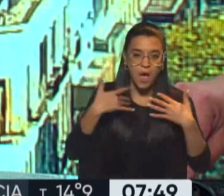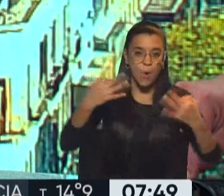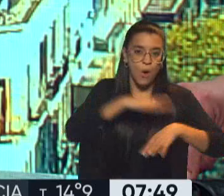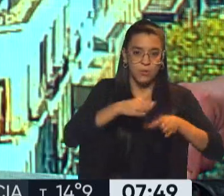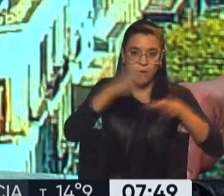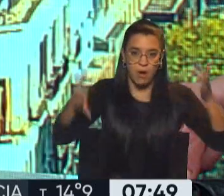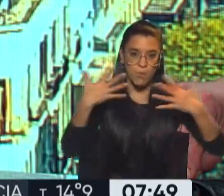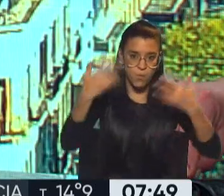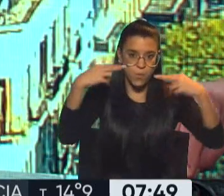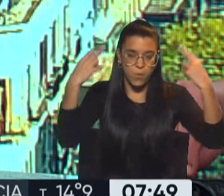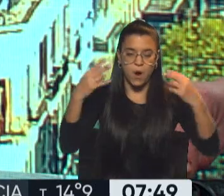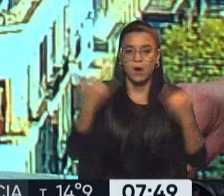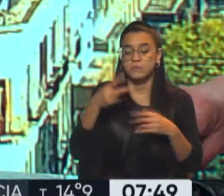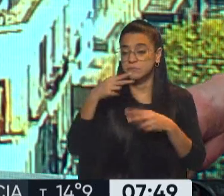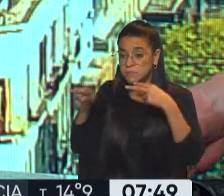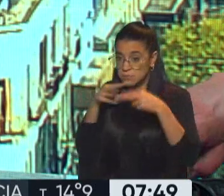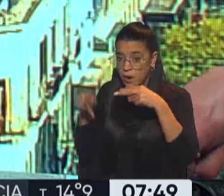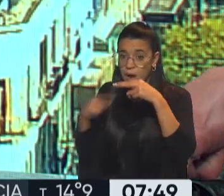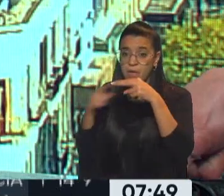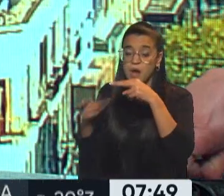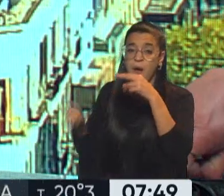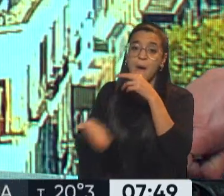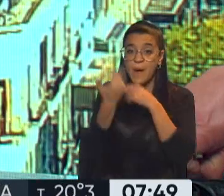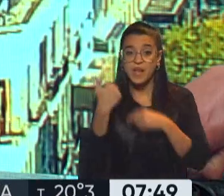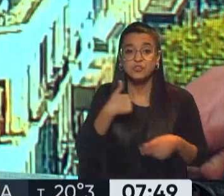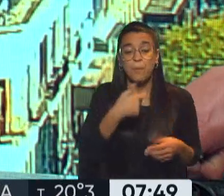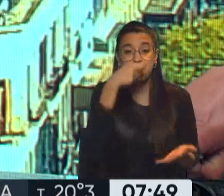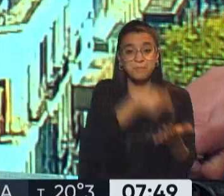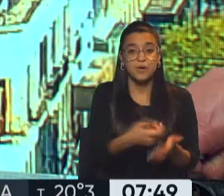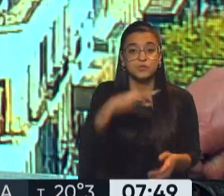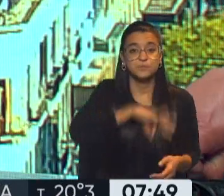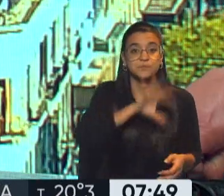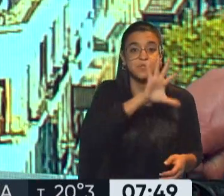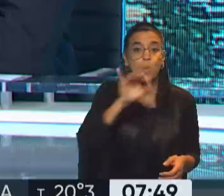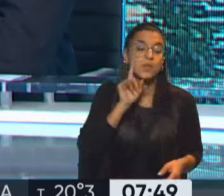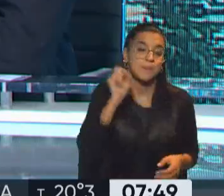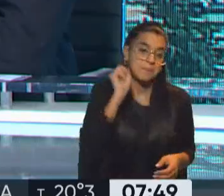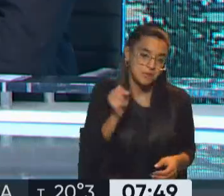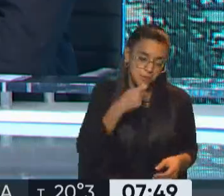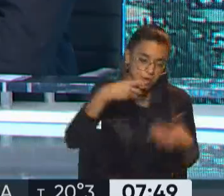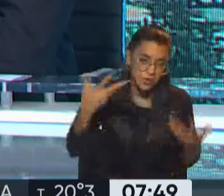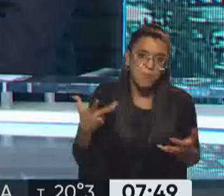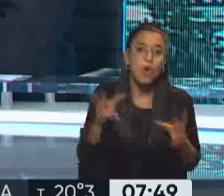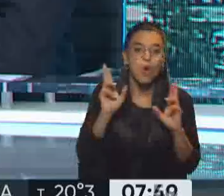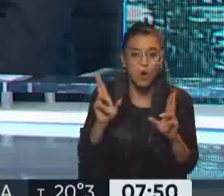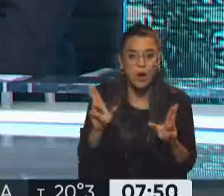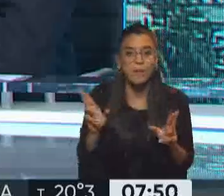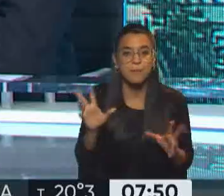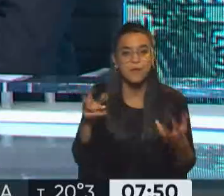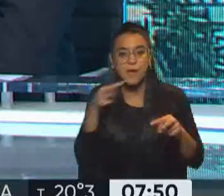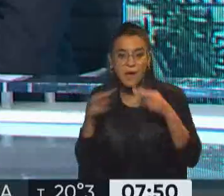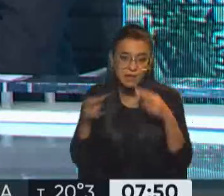turística un restaurant dice ven y que yo te voy a pagar un sueldo de 50 mil pesos suponte ojalá porque es